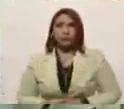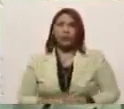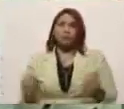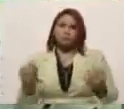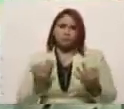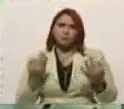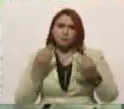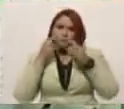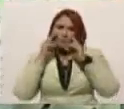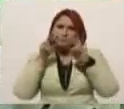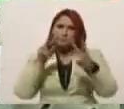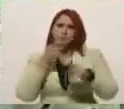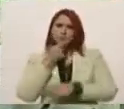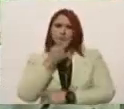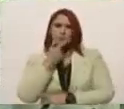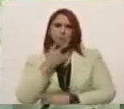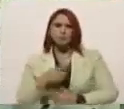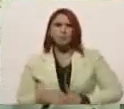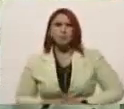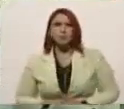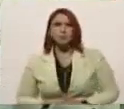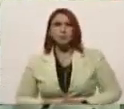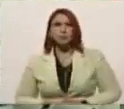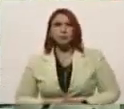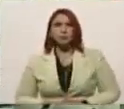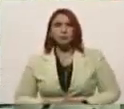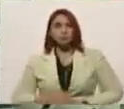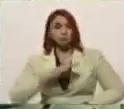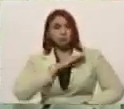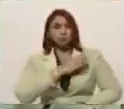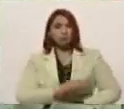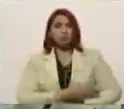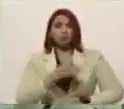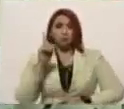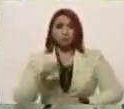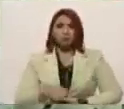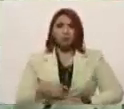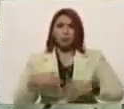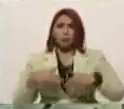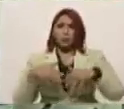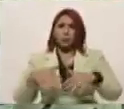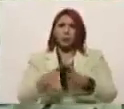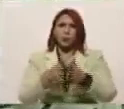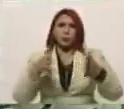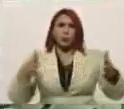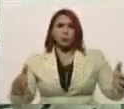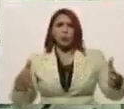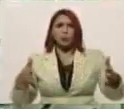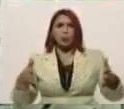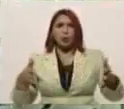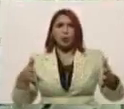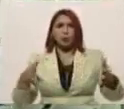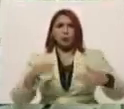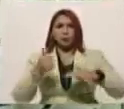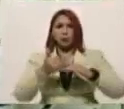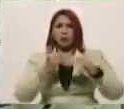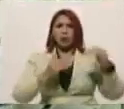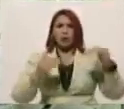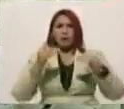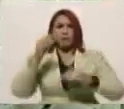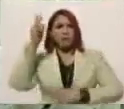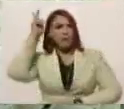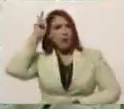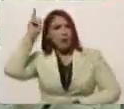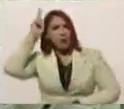verdaderamente maravillosas, de este fuerte militar, gran cacique Guaycaipuro,